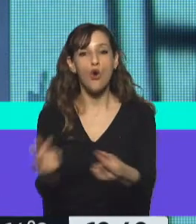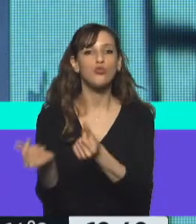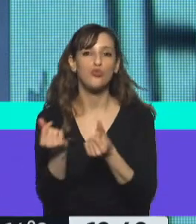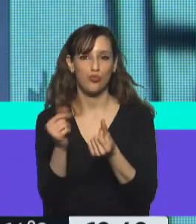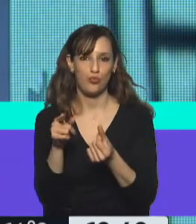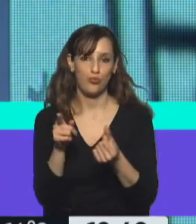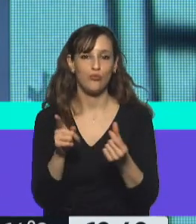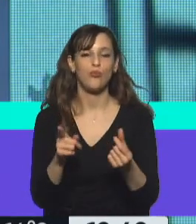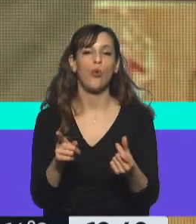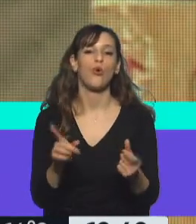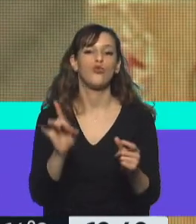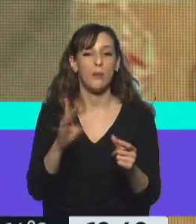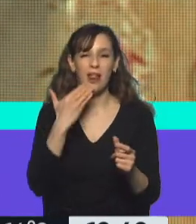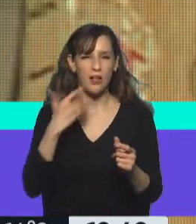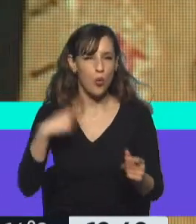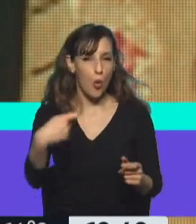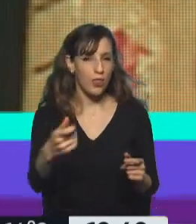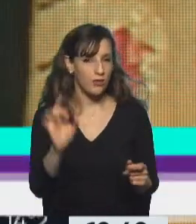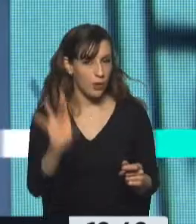pagar en cuenta como lógico romanticismo vamos a ser gracias raúl